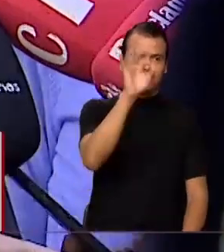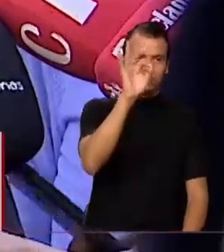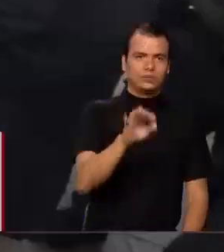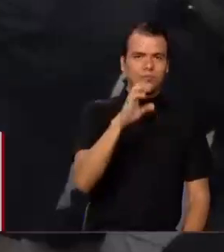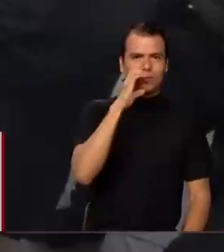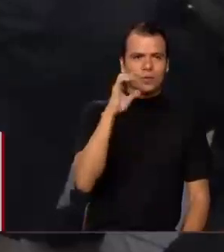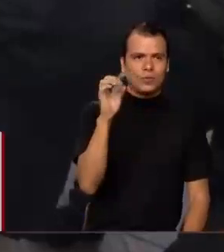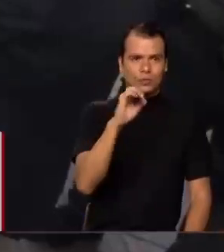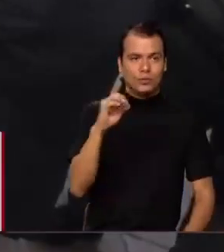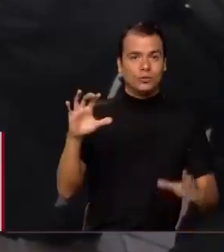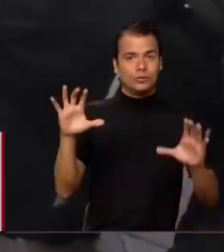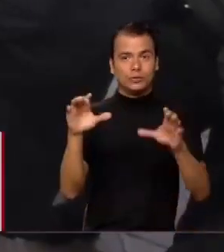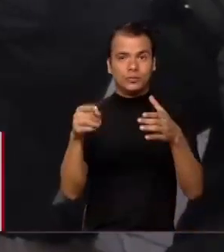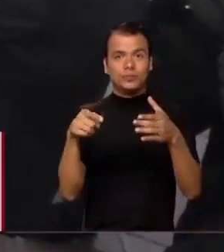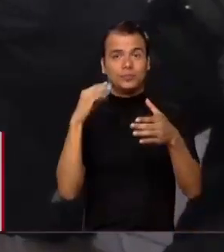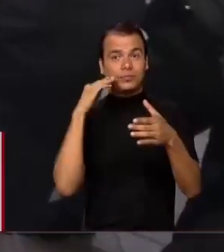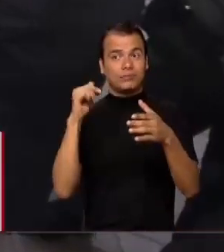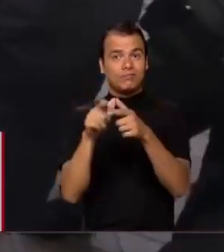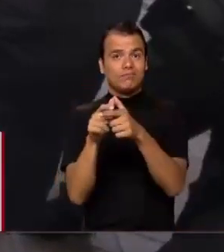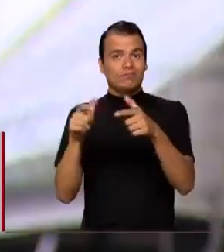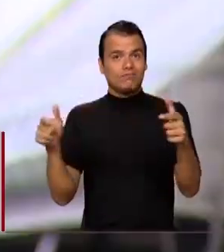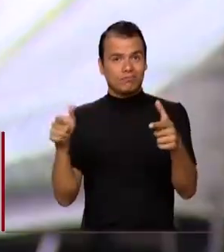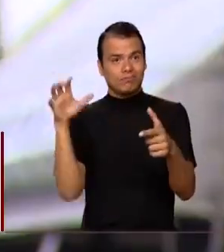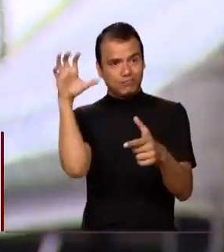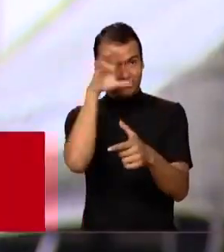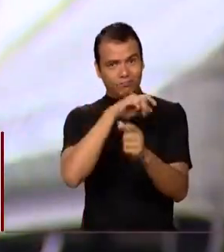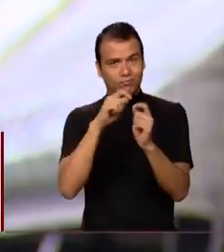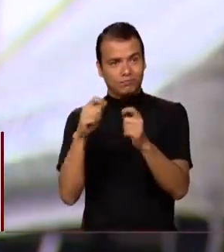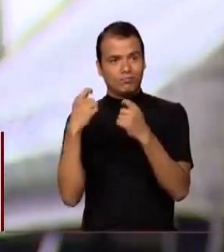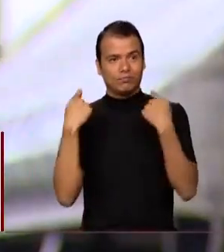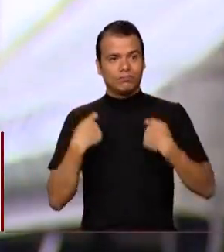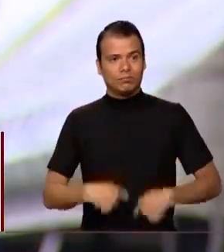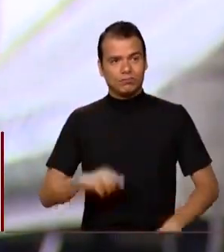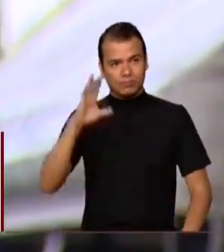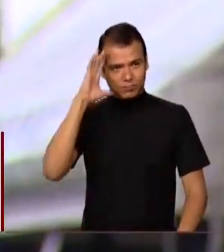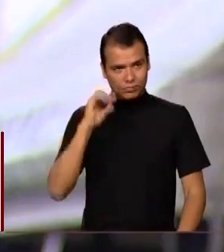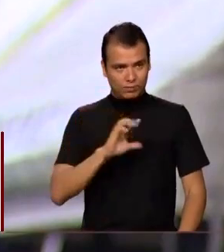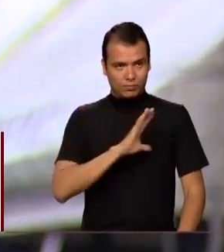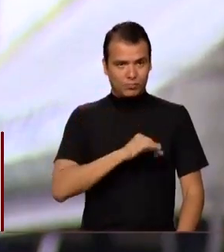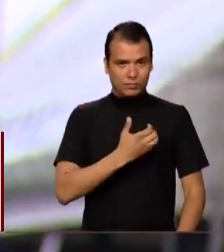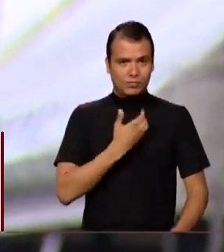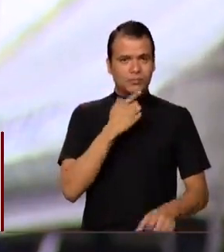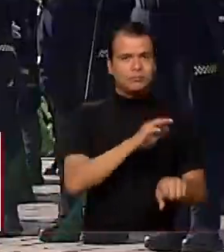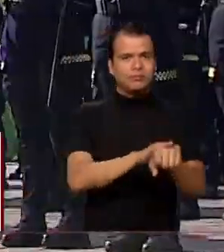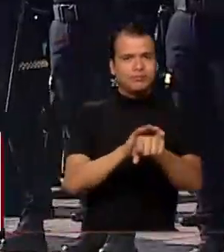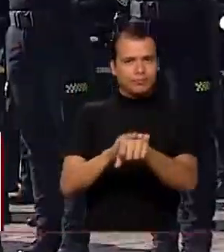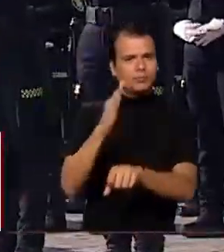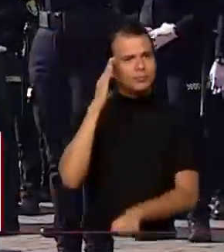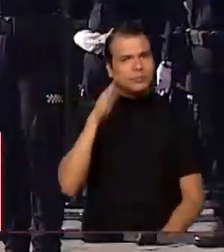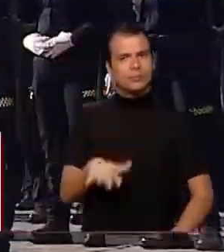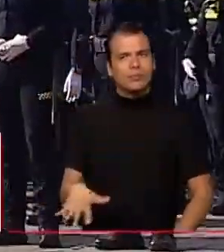de la mujer, el papel de la mujer en la policía. La alcaldía de Cali indicó que ya tienen identificados